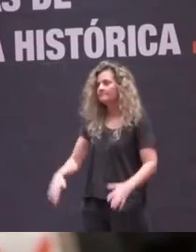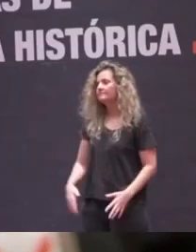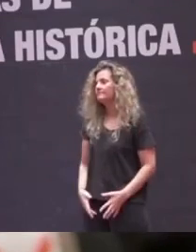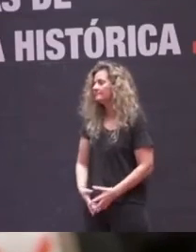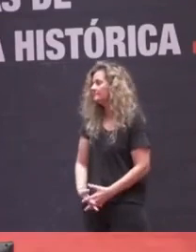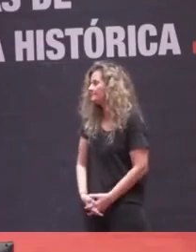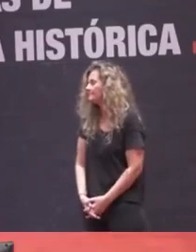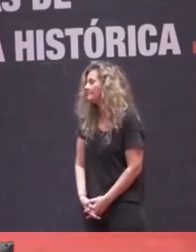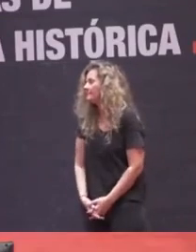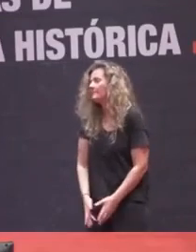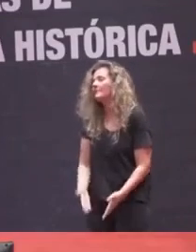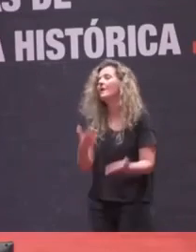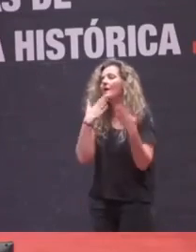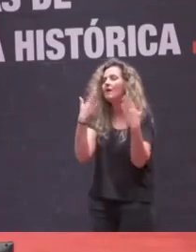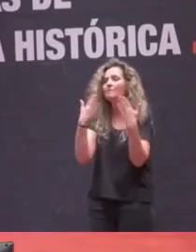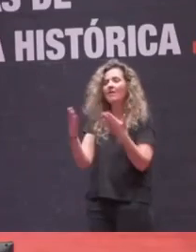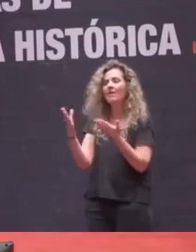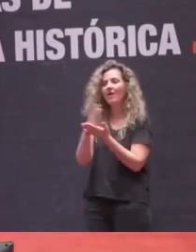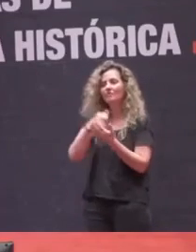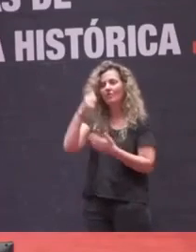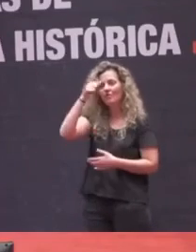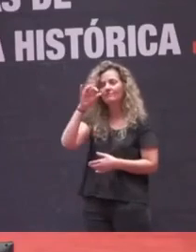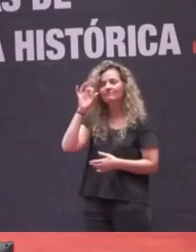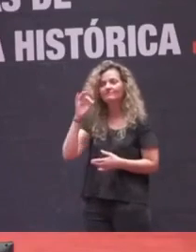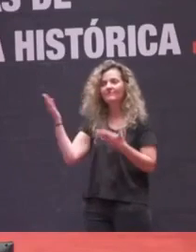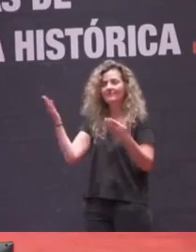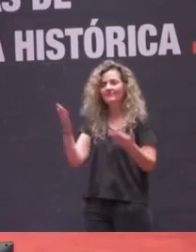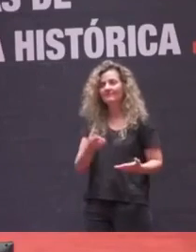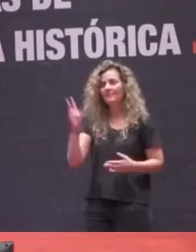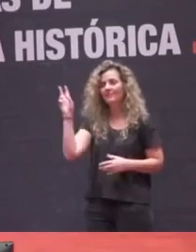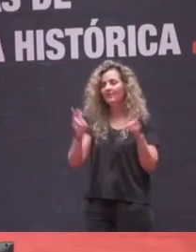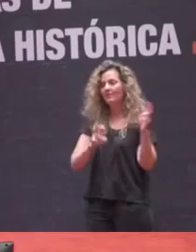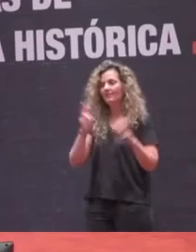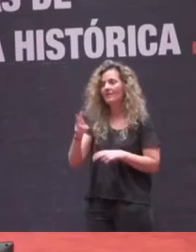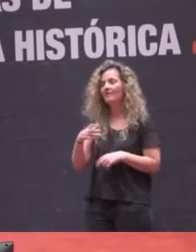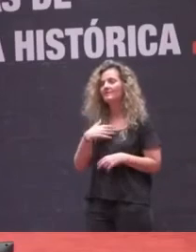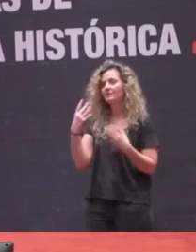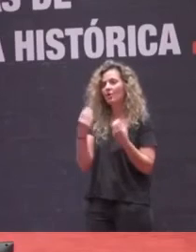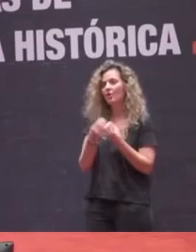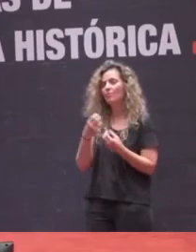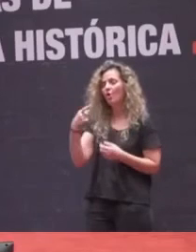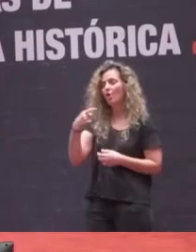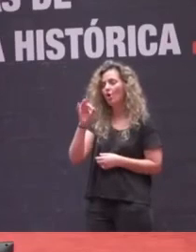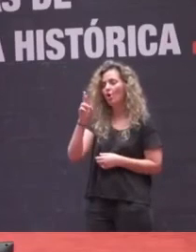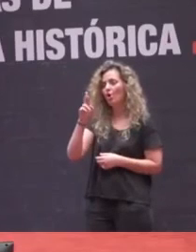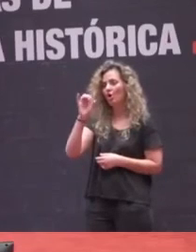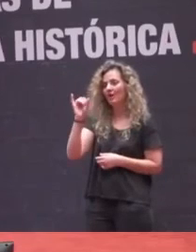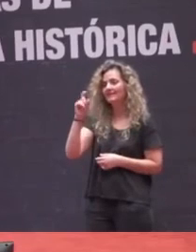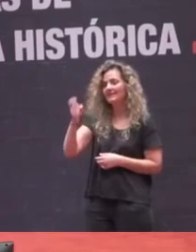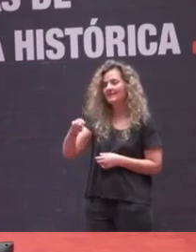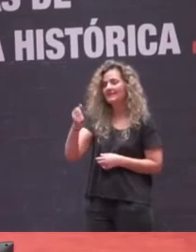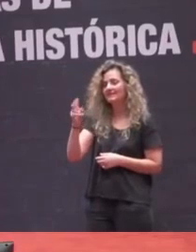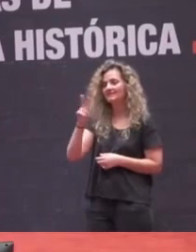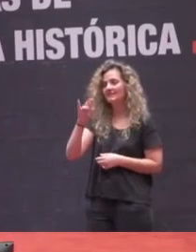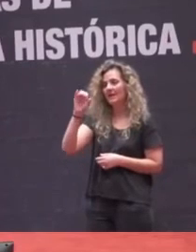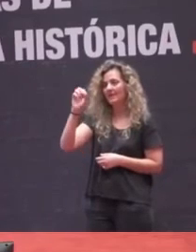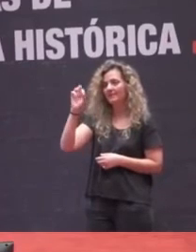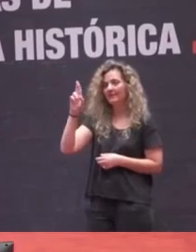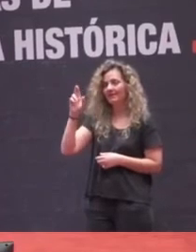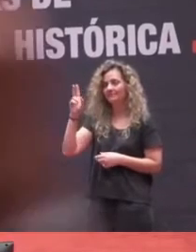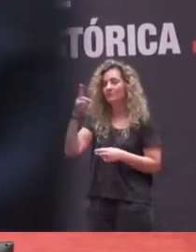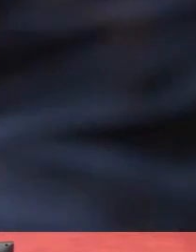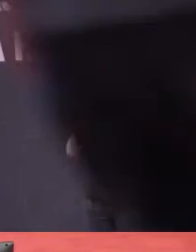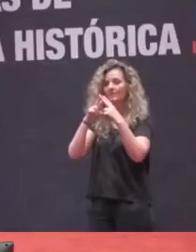Bueno, moitísimas grazas a todas e a todos por vir. Grazas de novo a Goretti e a Xavier por acompañarnos hoxe. Vémonos pola tarde.